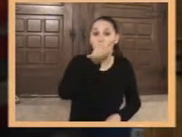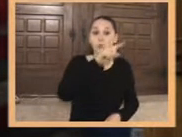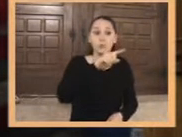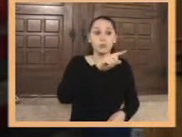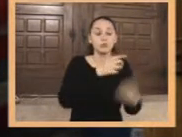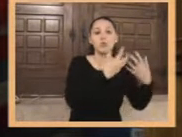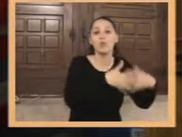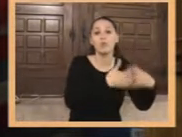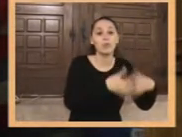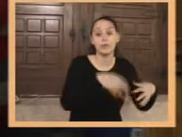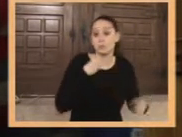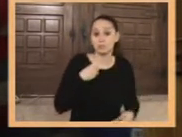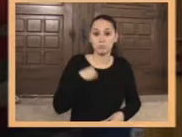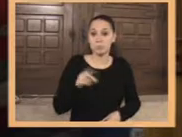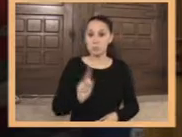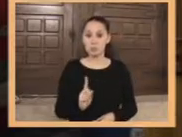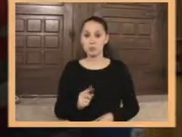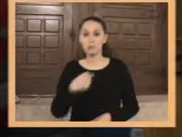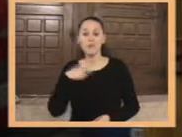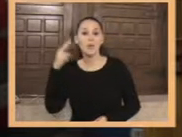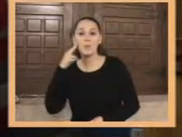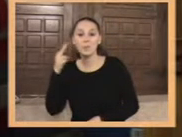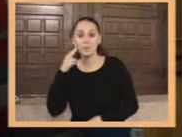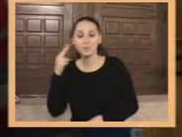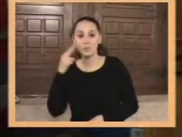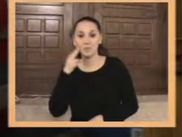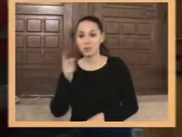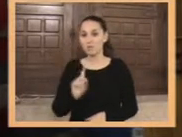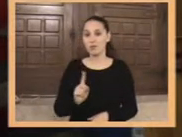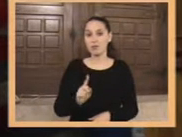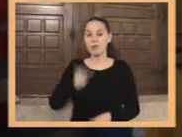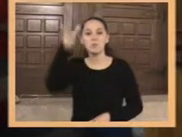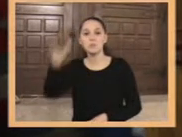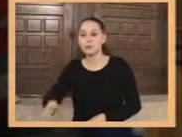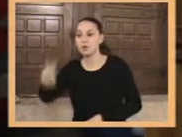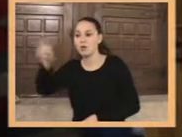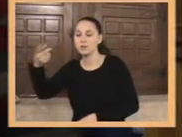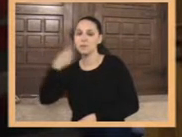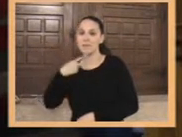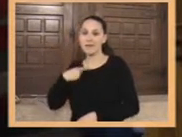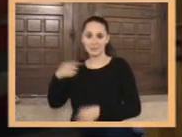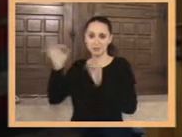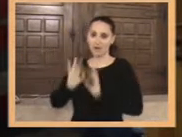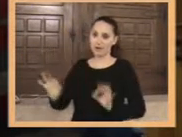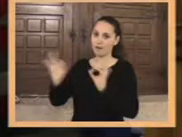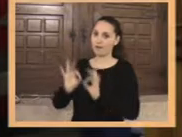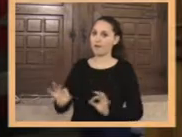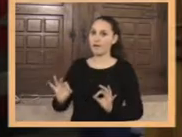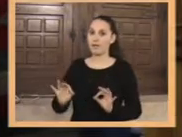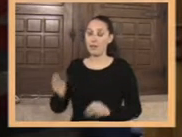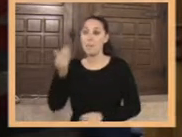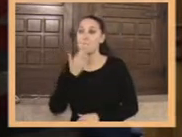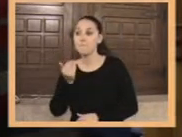ustedes no funcionan así. Yo no tengo ningún miedo, ni nadie me ha dicho absolutamente nada de efeméride,